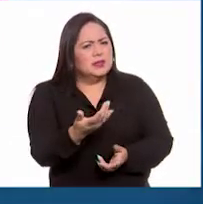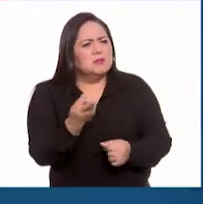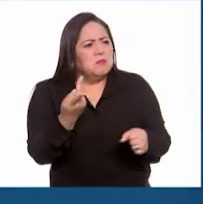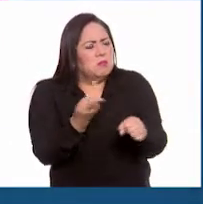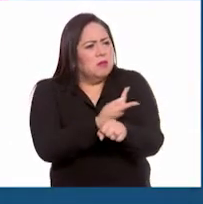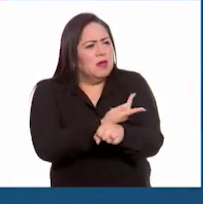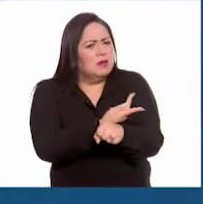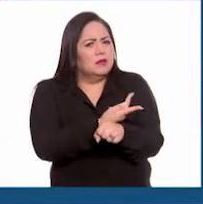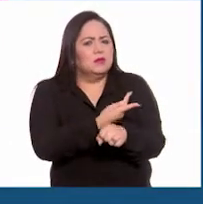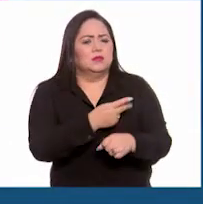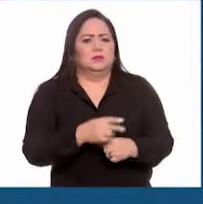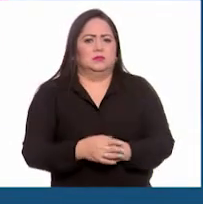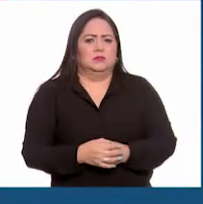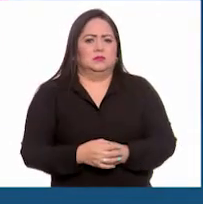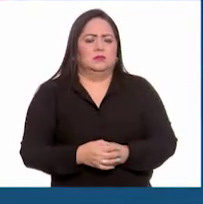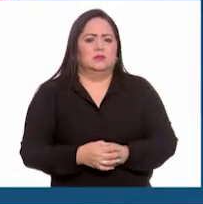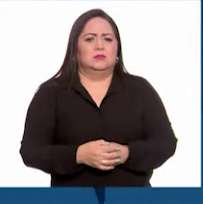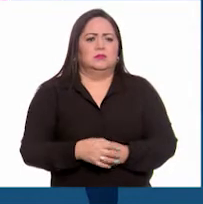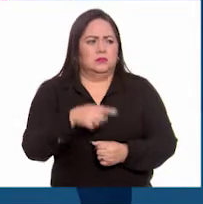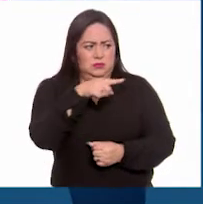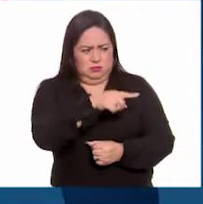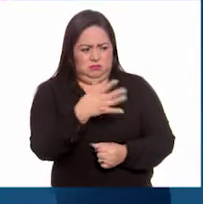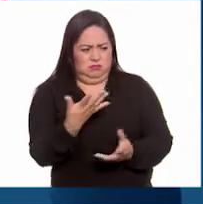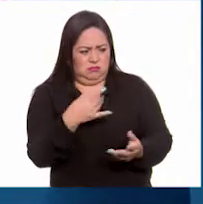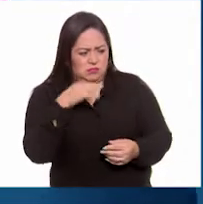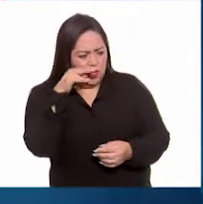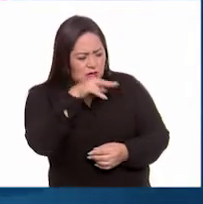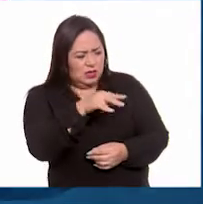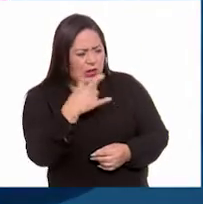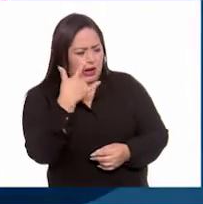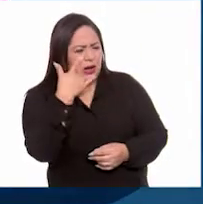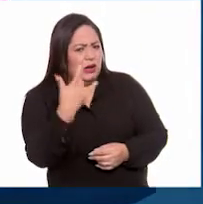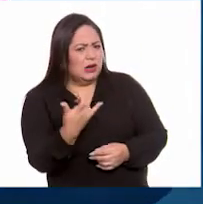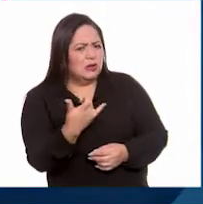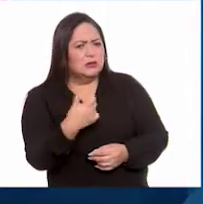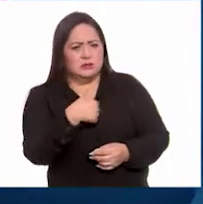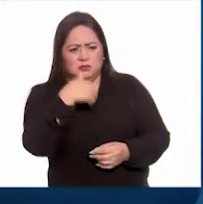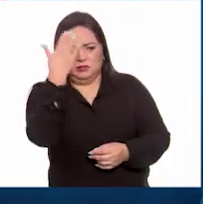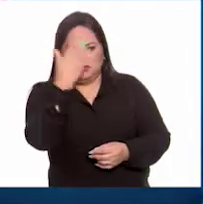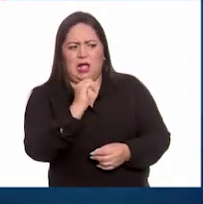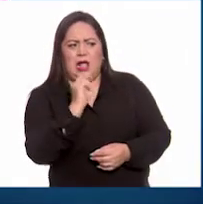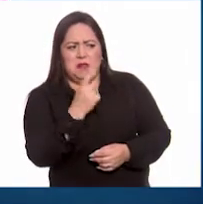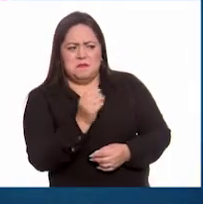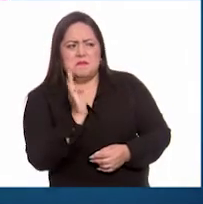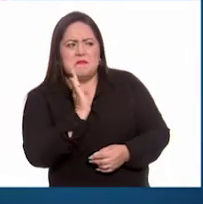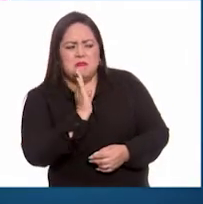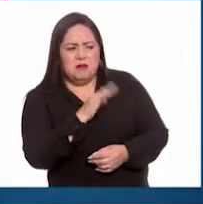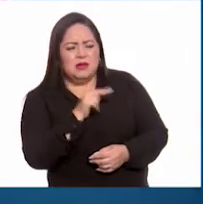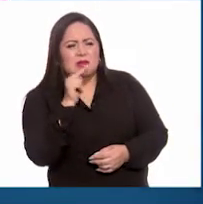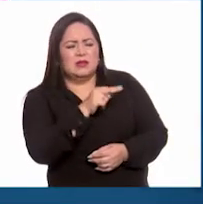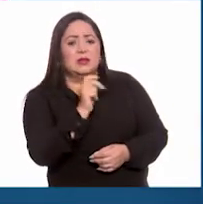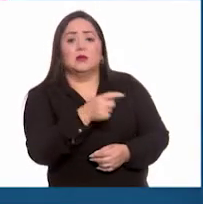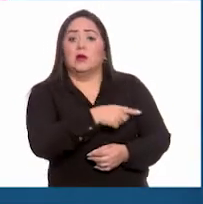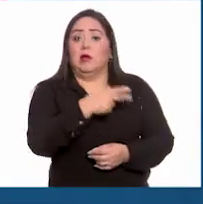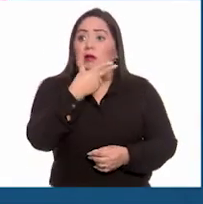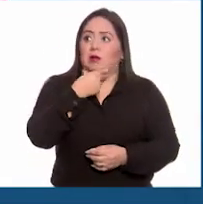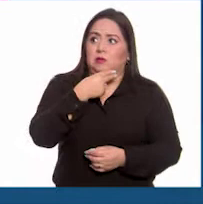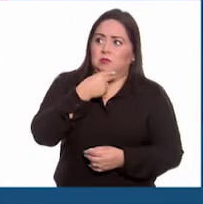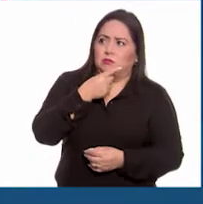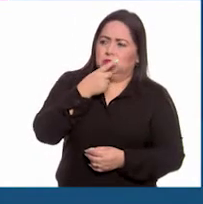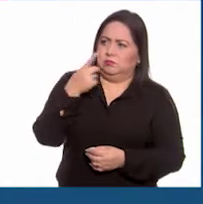te pasa? Estás muy extraño. Sé que algo malo te pasa». El hombre